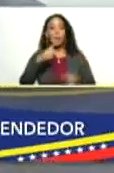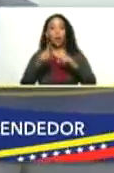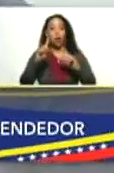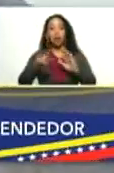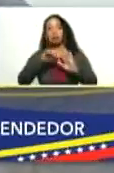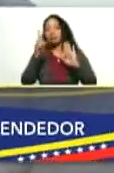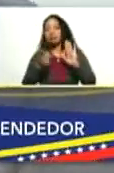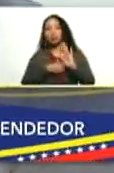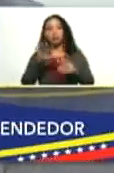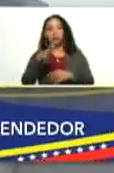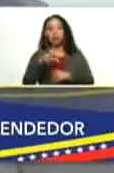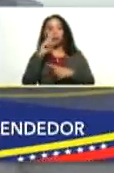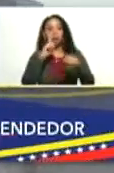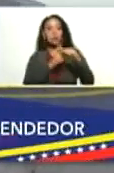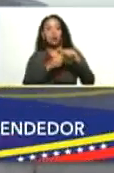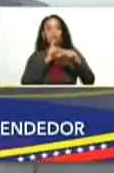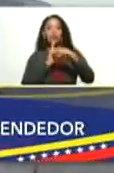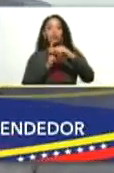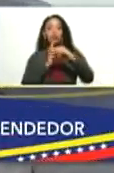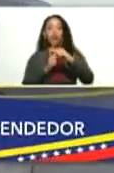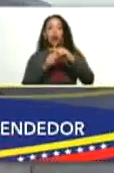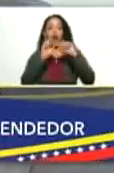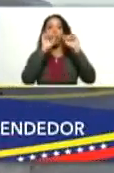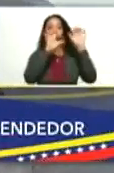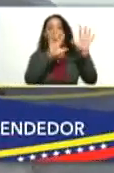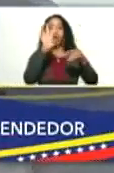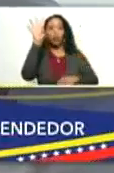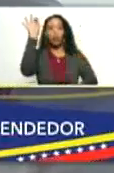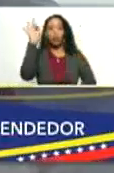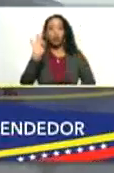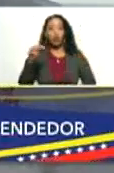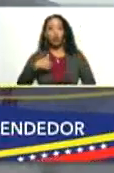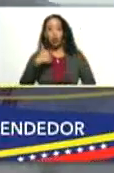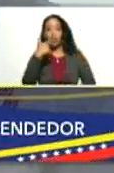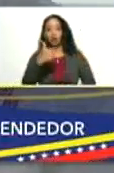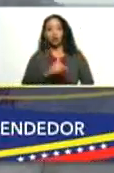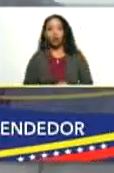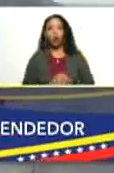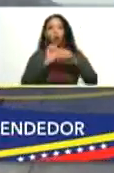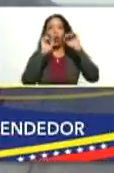Pero en general la percepción es muy positiva, más del 84%, como le estoy manifestando.